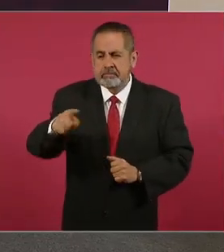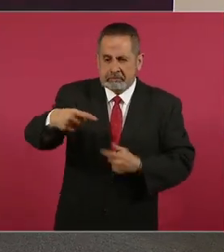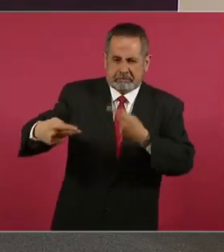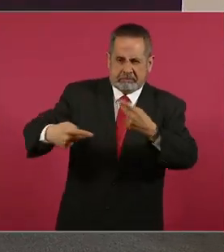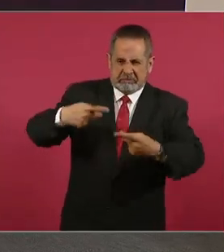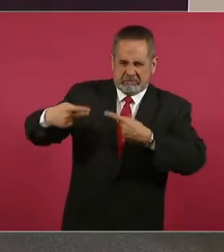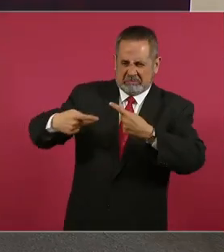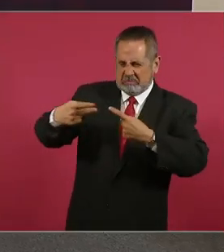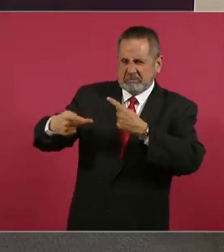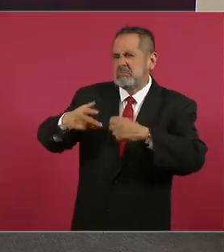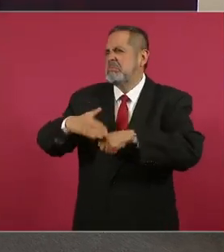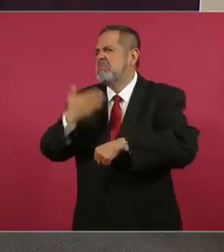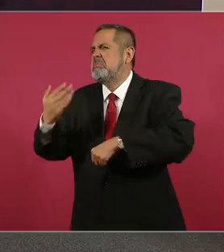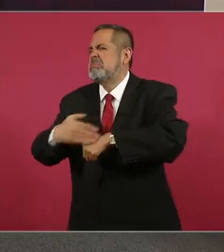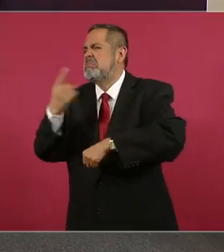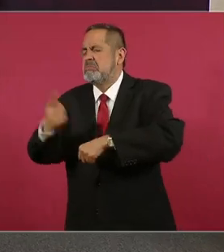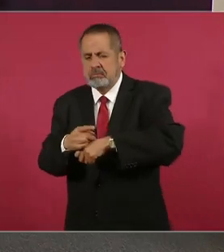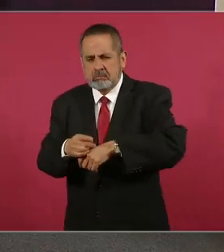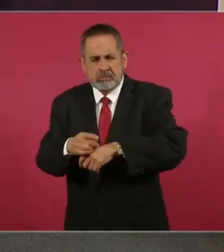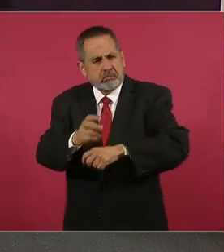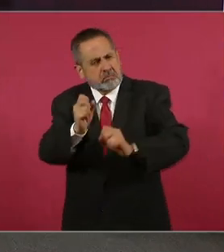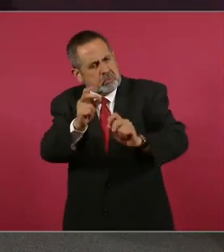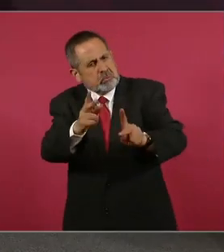cuestionarnos. Y está bien.